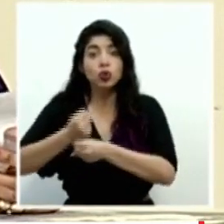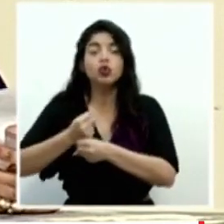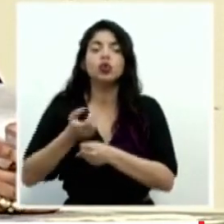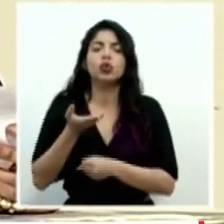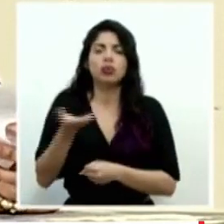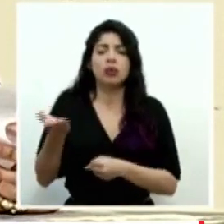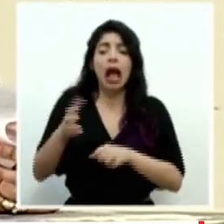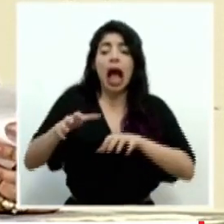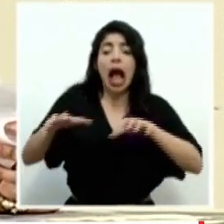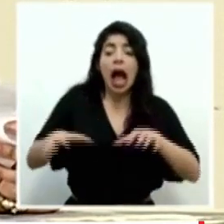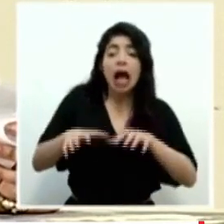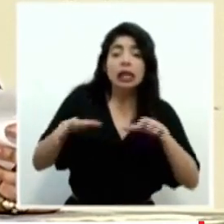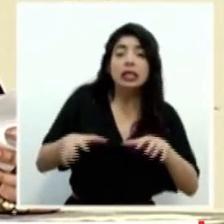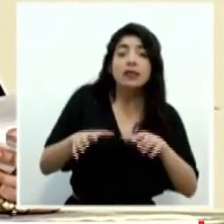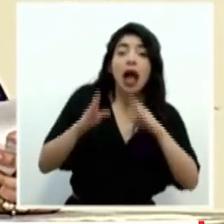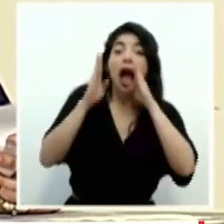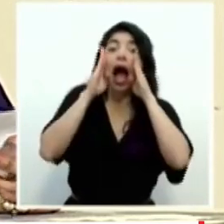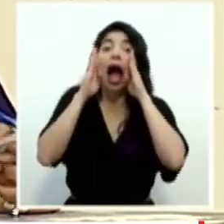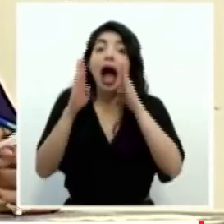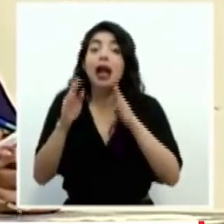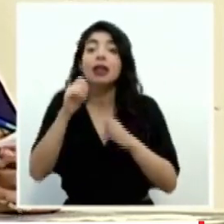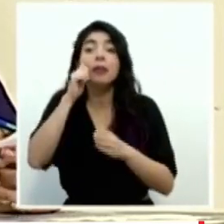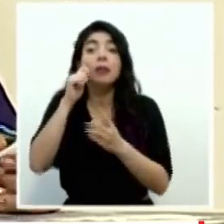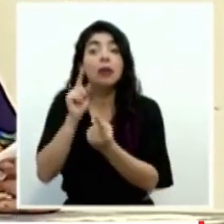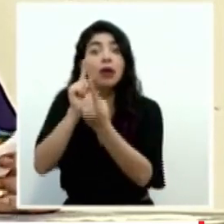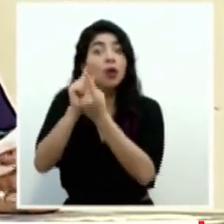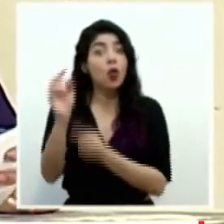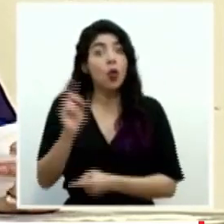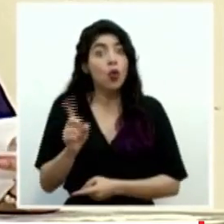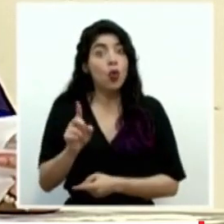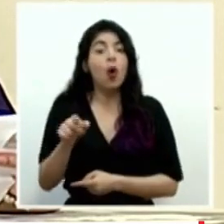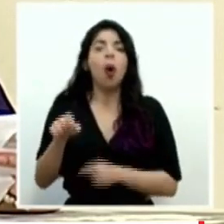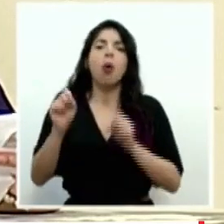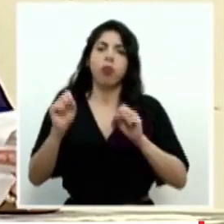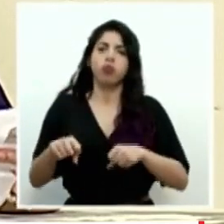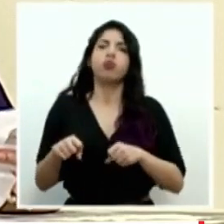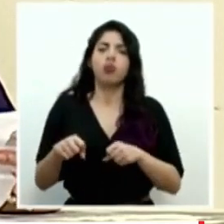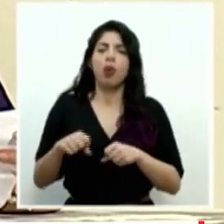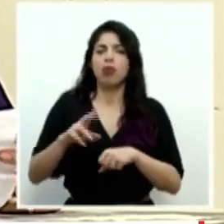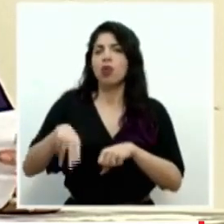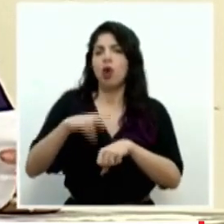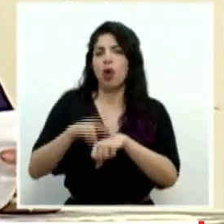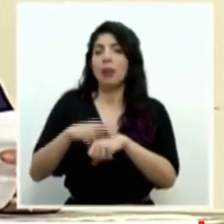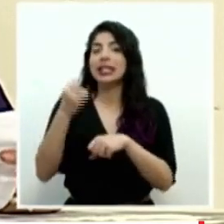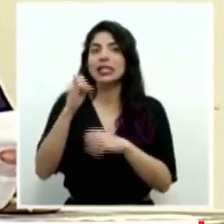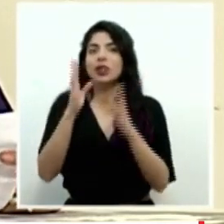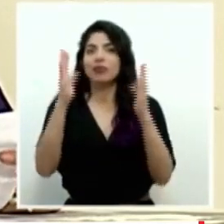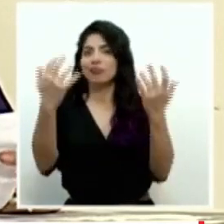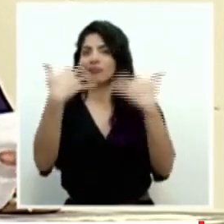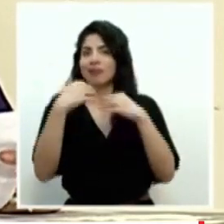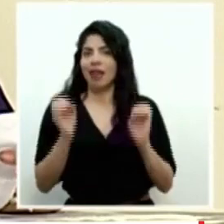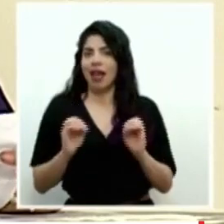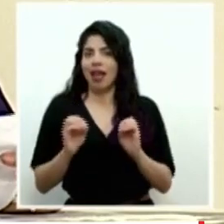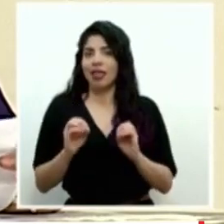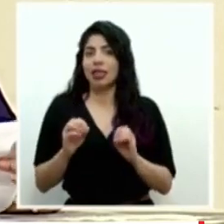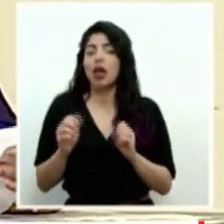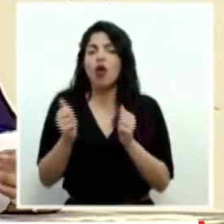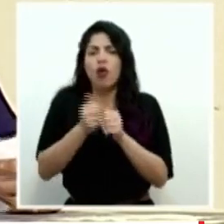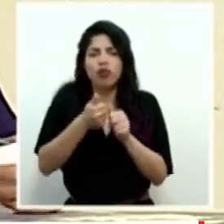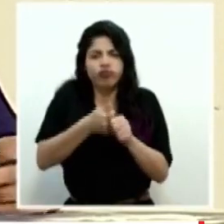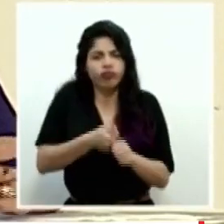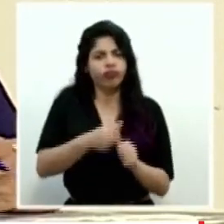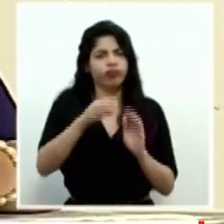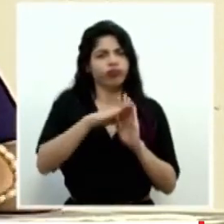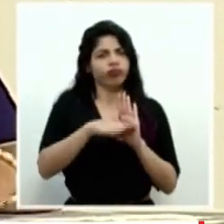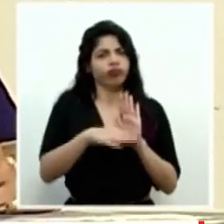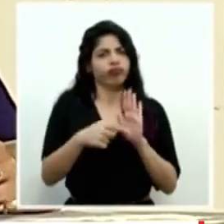reiteramos, todas las actividades de atención no presencial pueden funcionar de manera regular con estricto cumplimiento de los